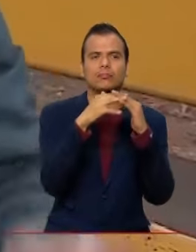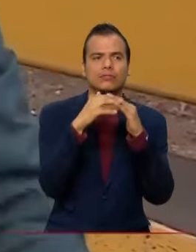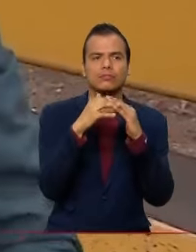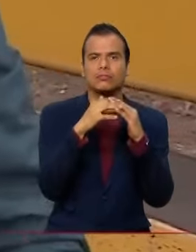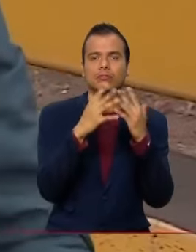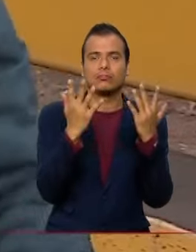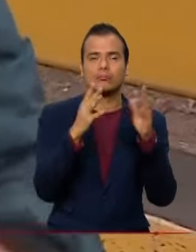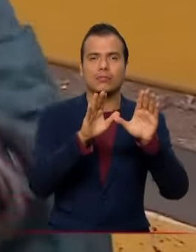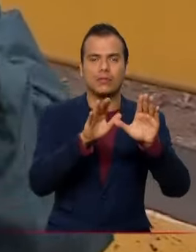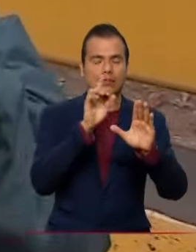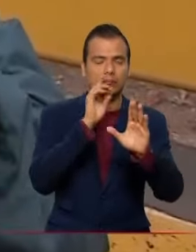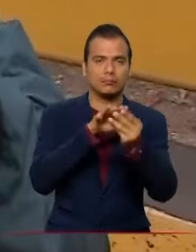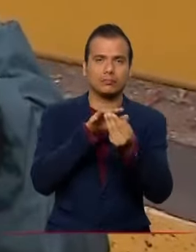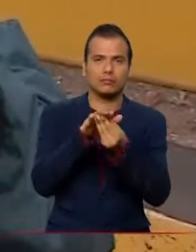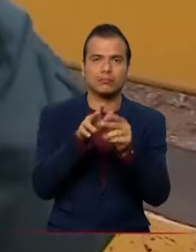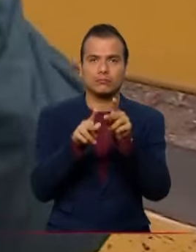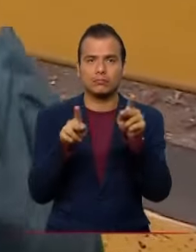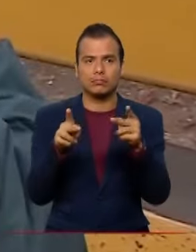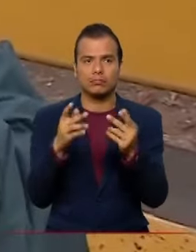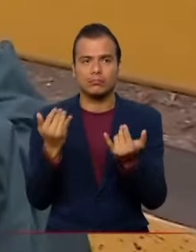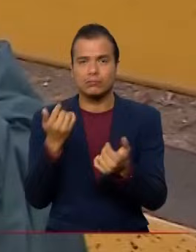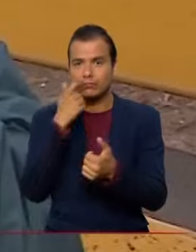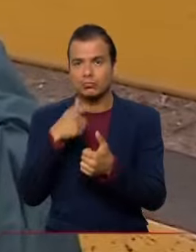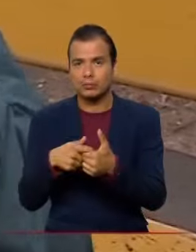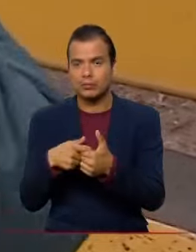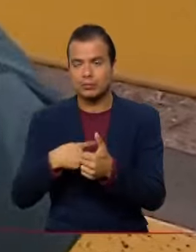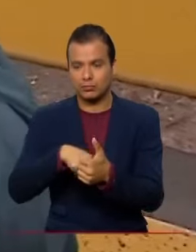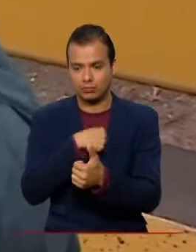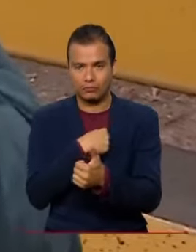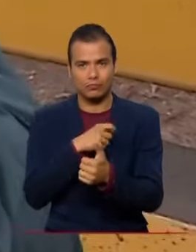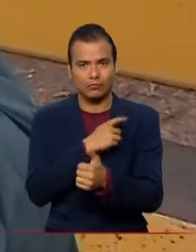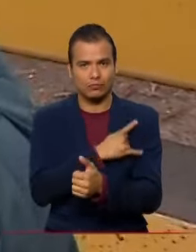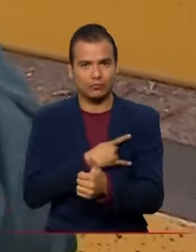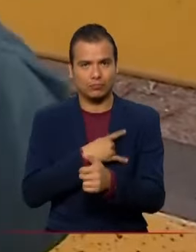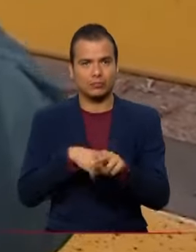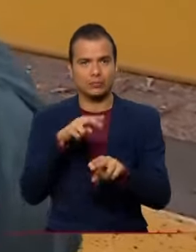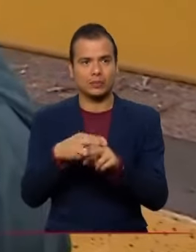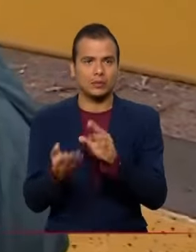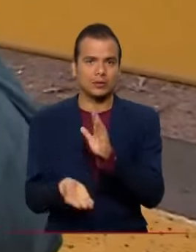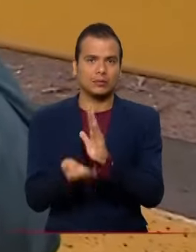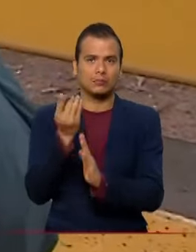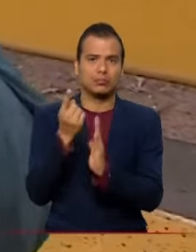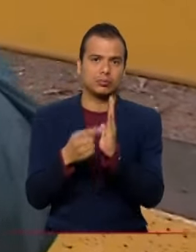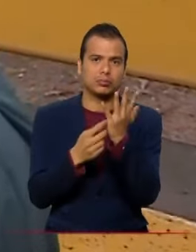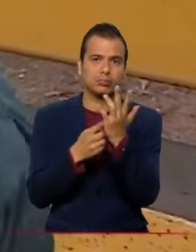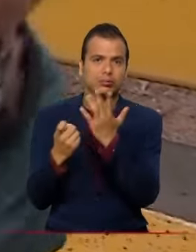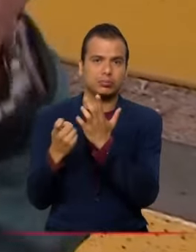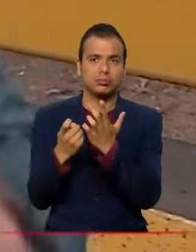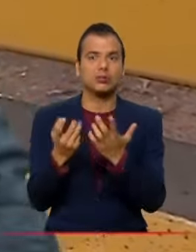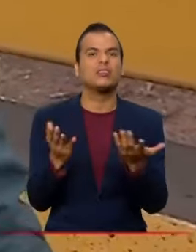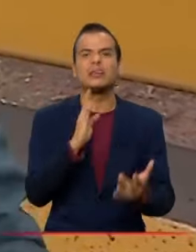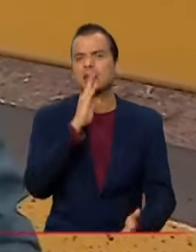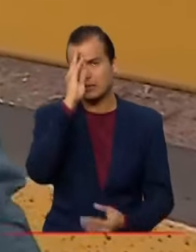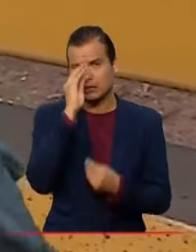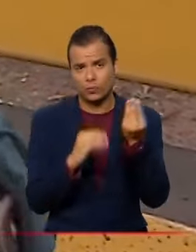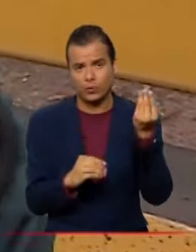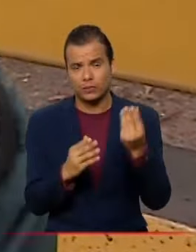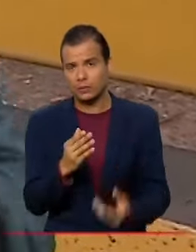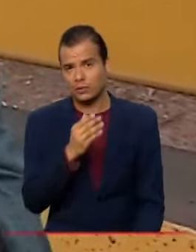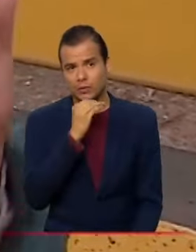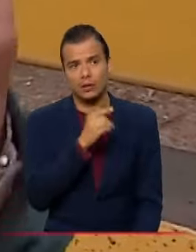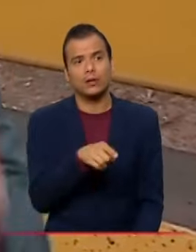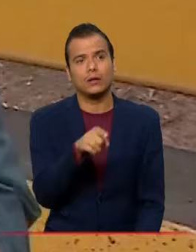pueblo. Mire que nos subieron la gasolina y nadie brincó. Subieron 1.600 del diésel y están brincando. Y a otros